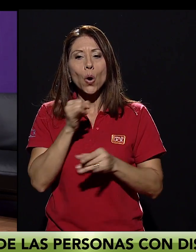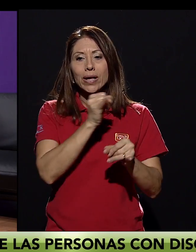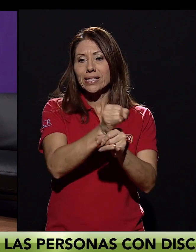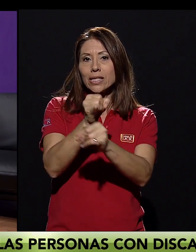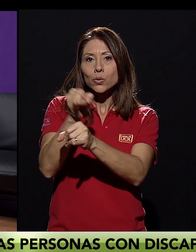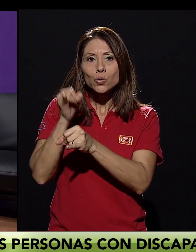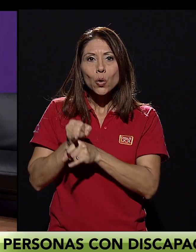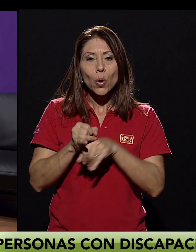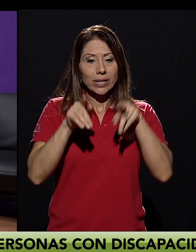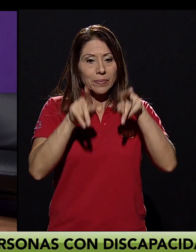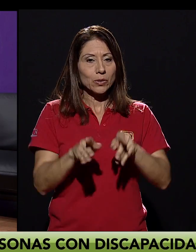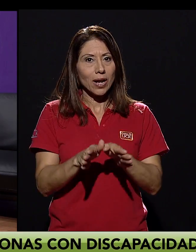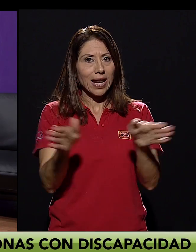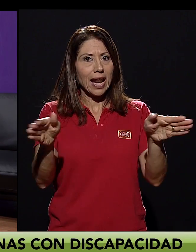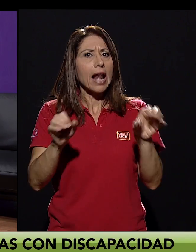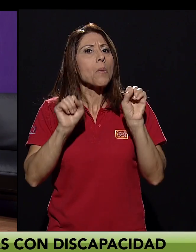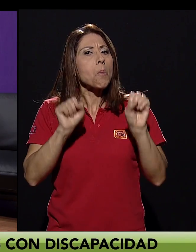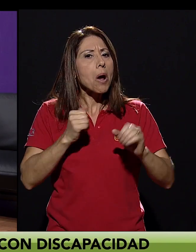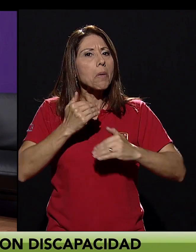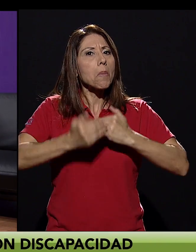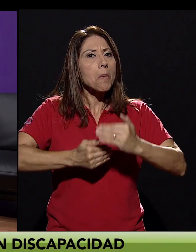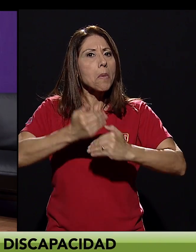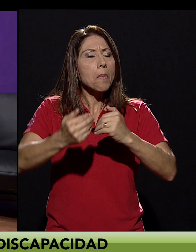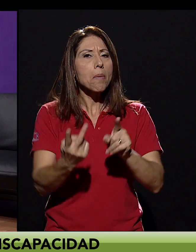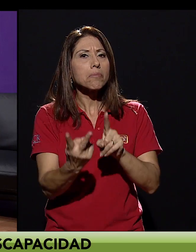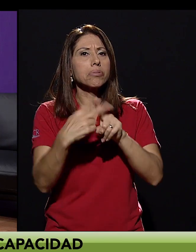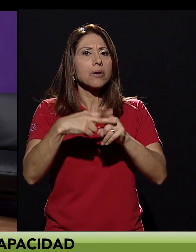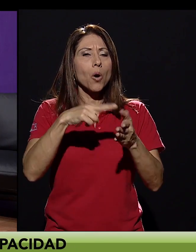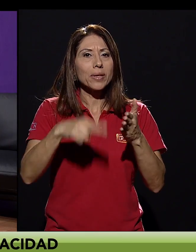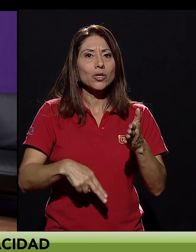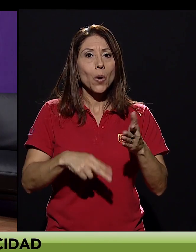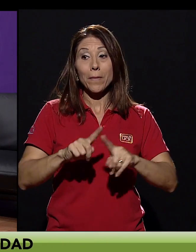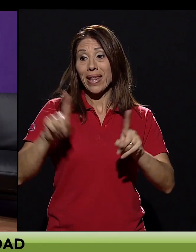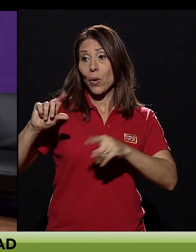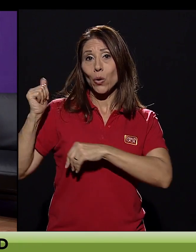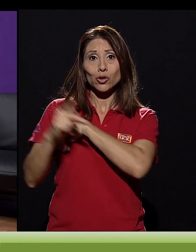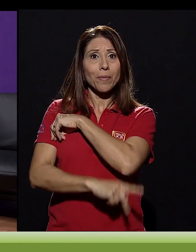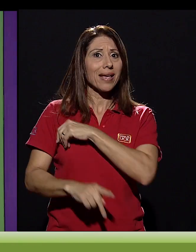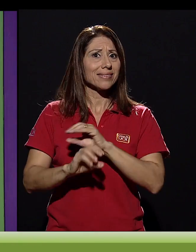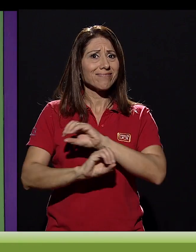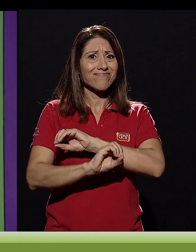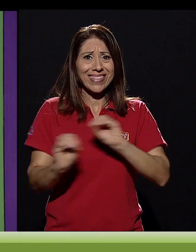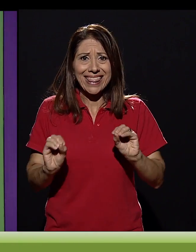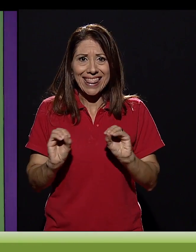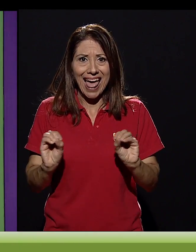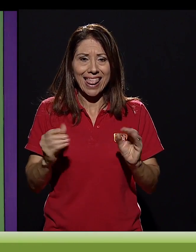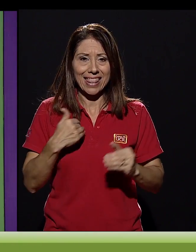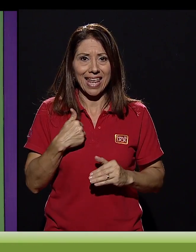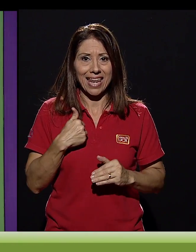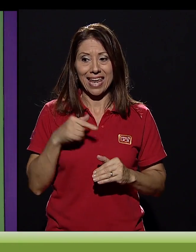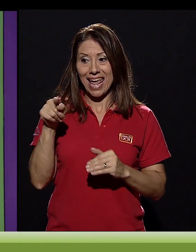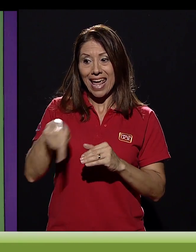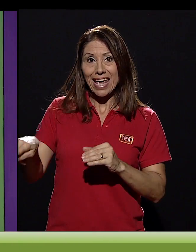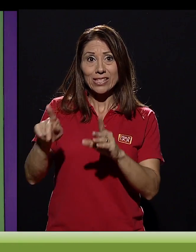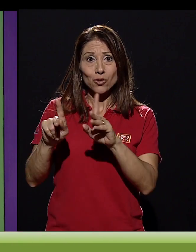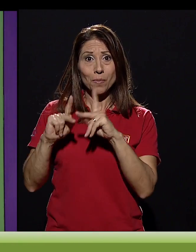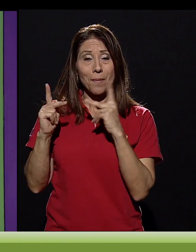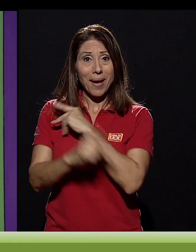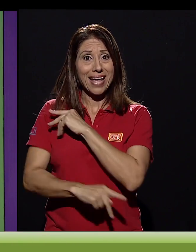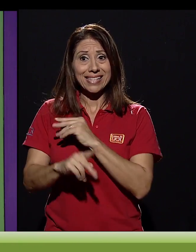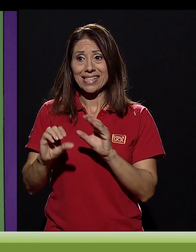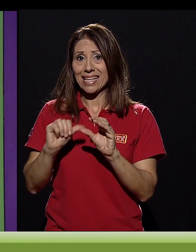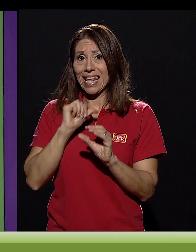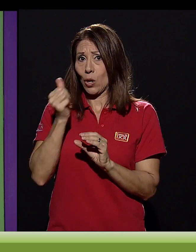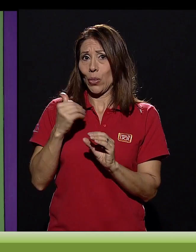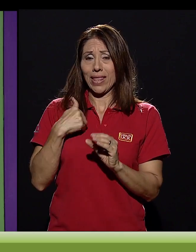desde la sociedad civil, para encontrar rutas para ir implementando la convención. Hay otros que del todo no tienen nada. En esos países es donde el comité hace una intervención directa